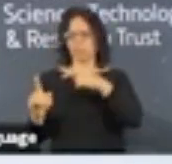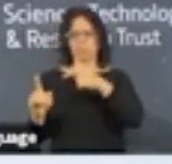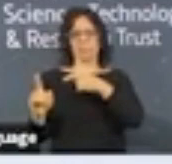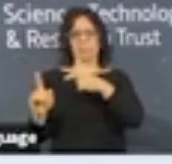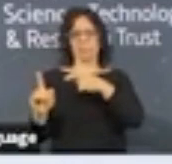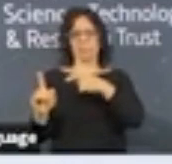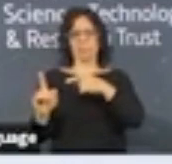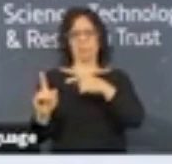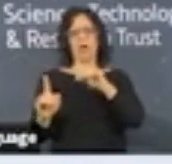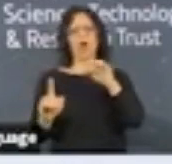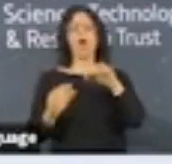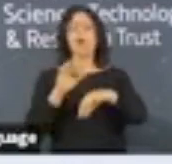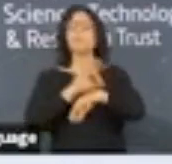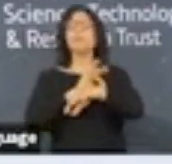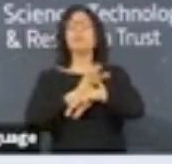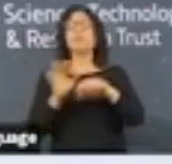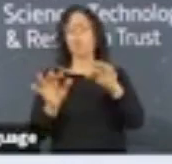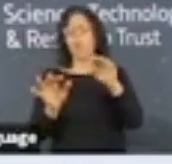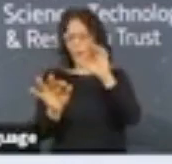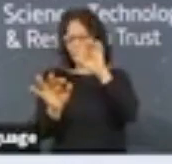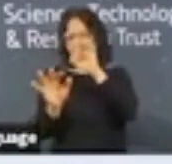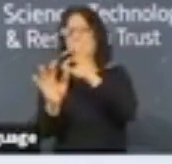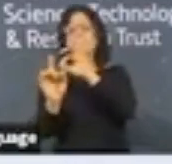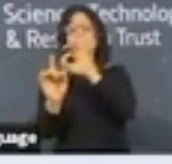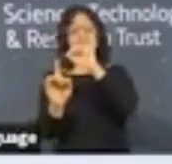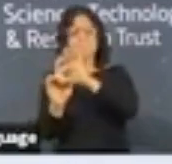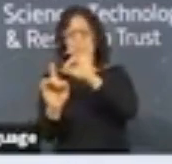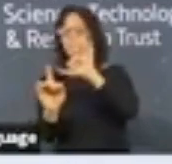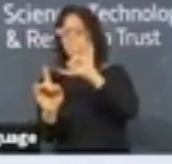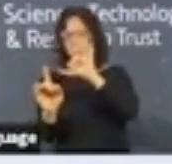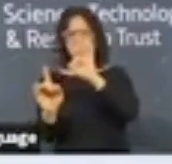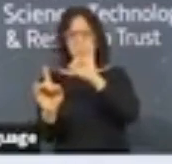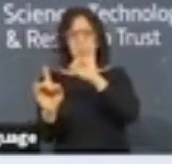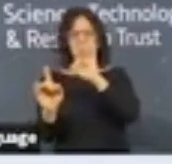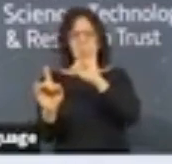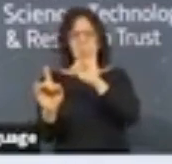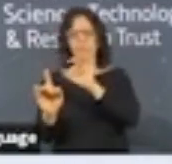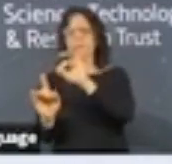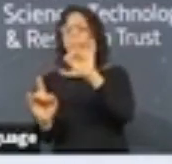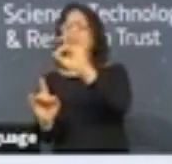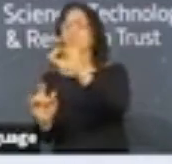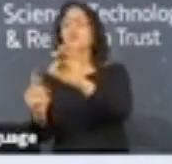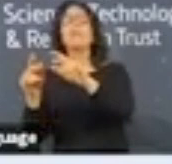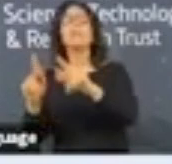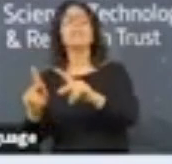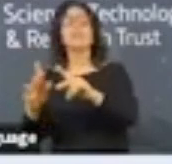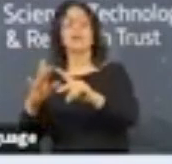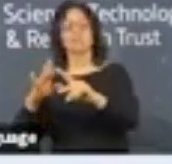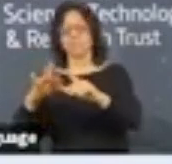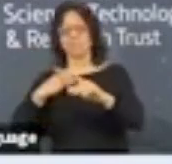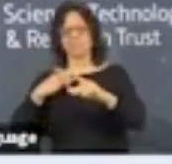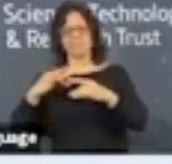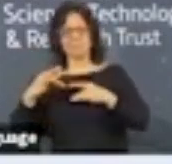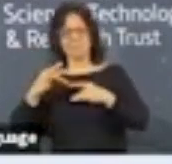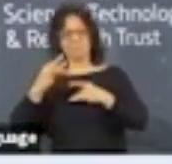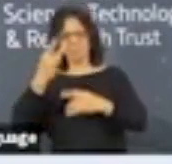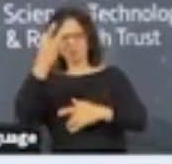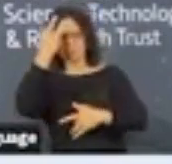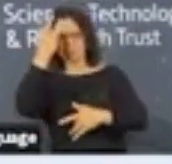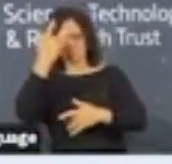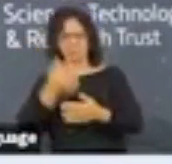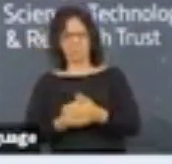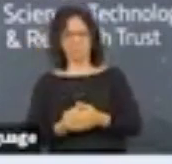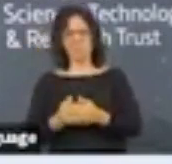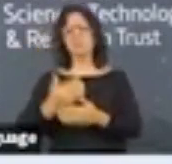el mosquito se infecta y nuevamente puede ir a picar a una persona no infectada. Y así